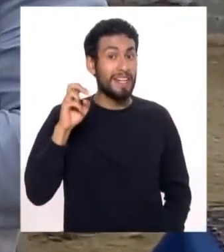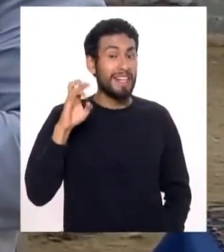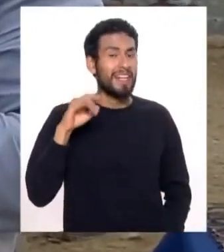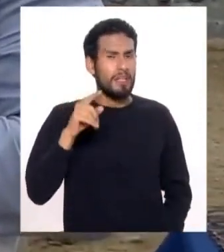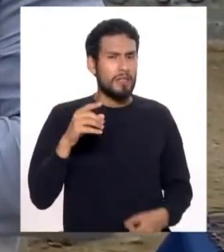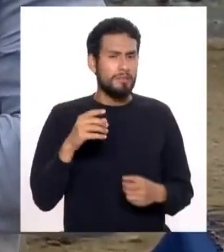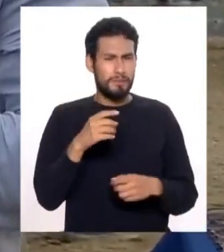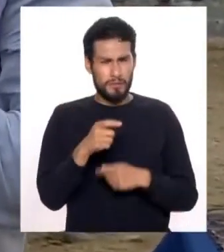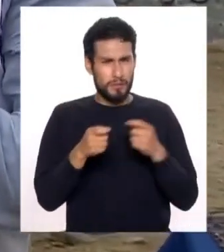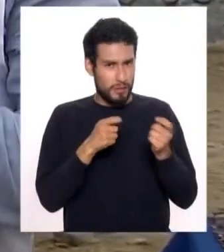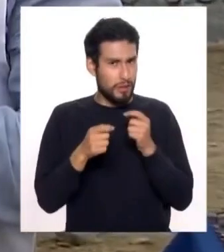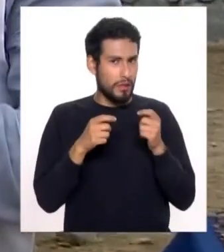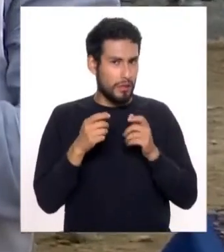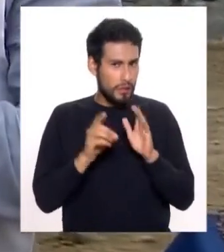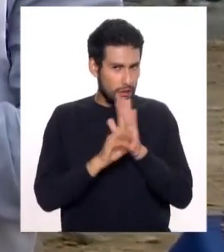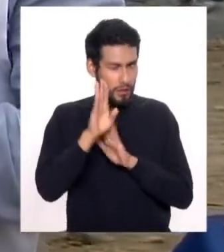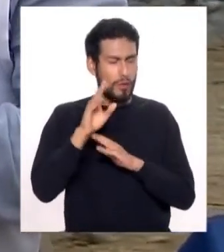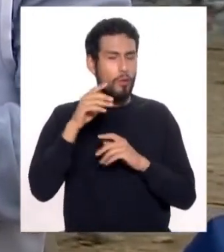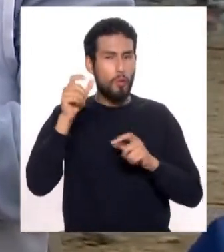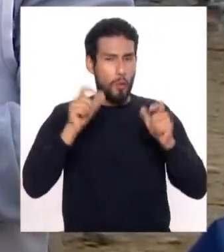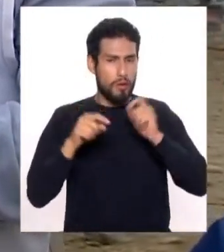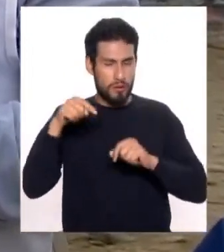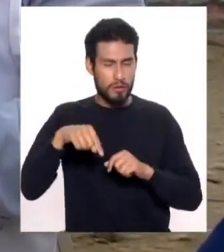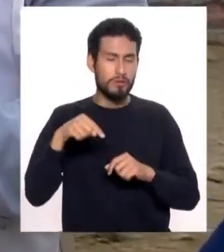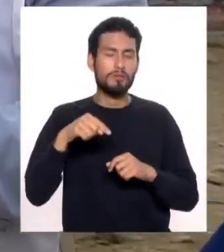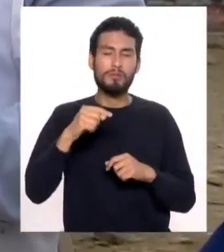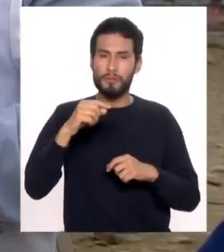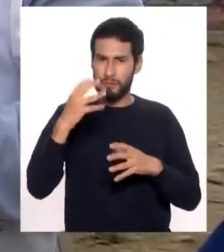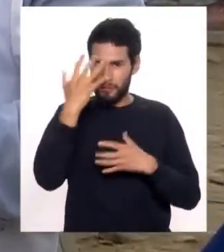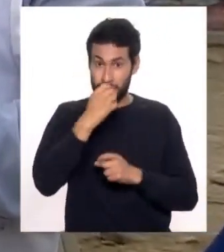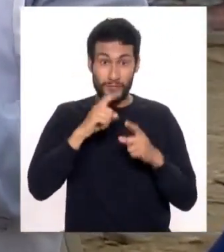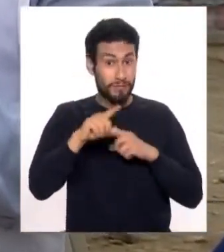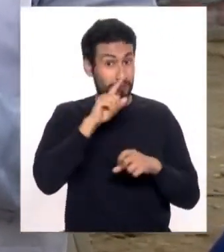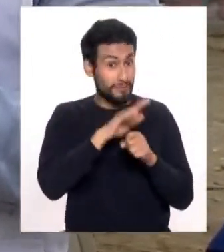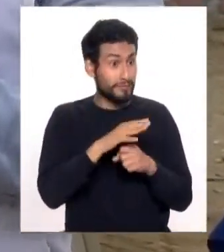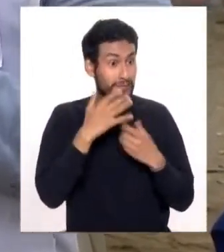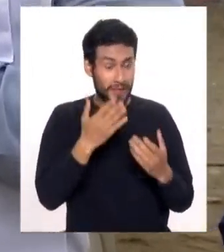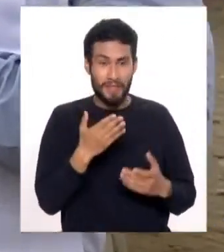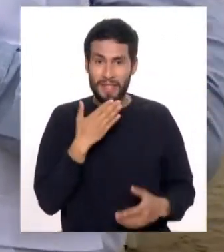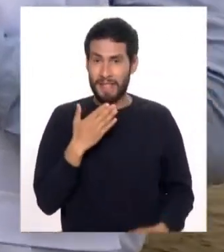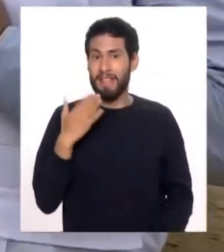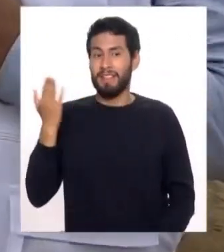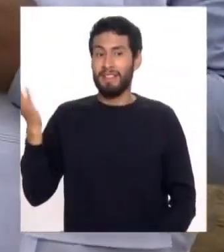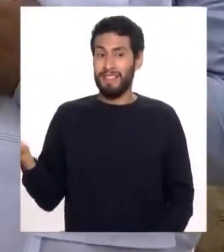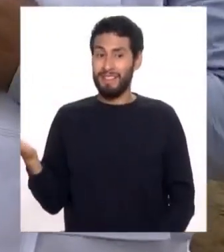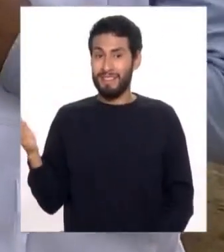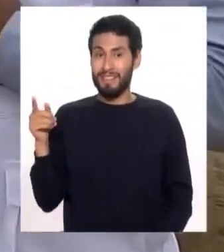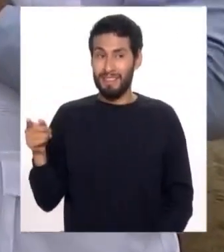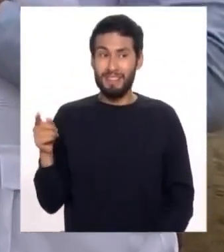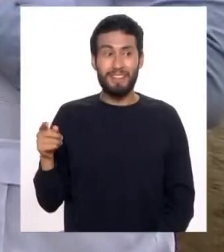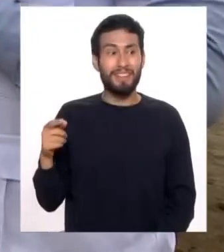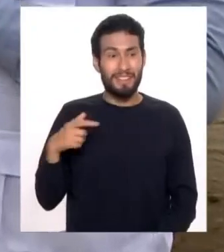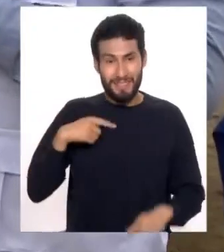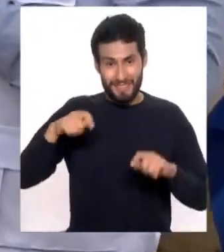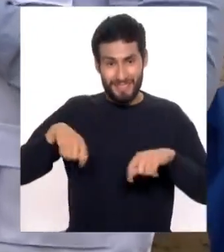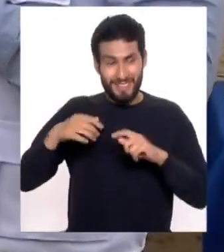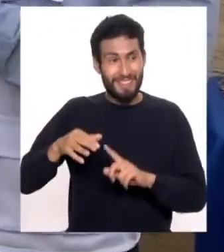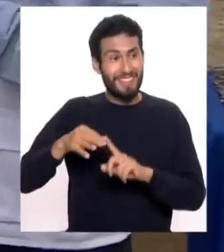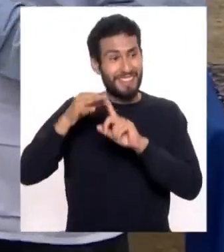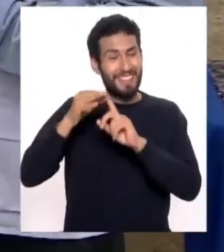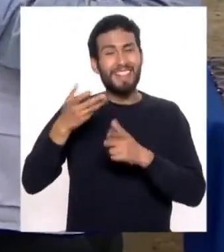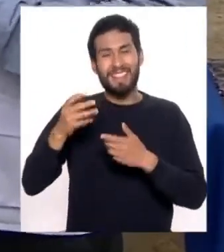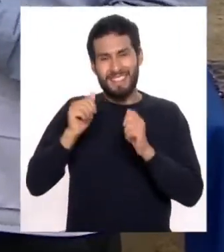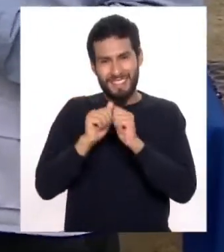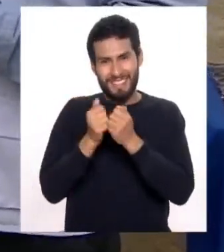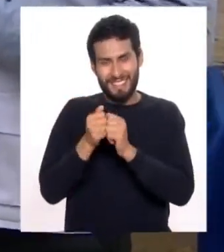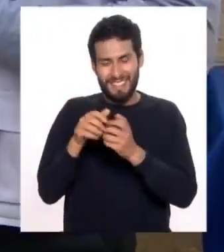desarrollo humano de aquí del distrito de San Martín de Porres, pero lo prometido es deuda. Y aquí está, se acerca acá mi cocinera estrella, a cargo justamente de